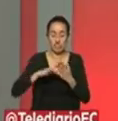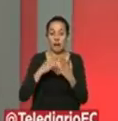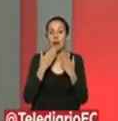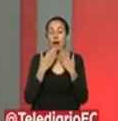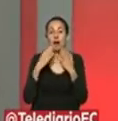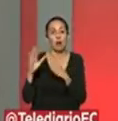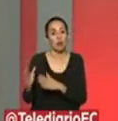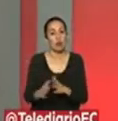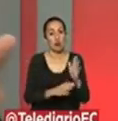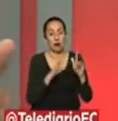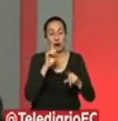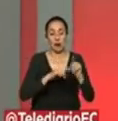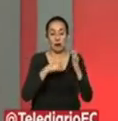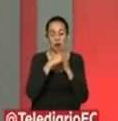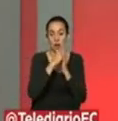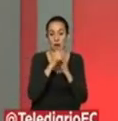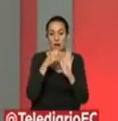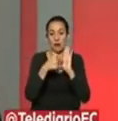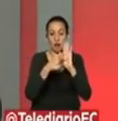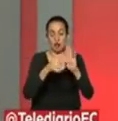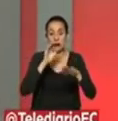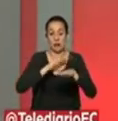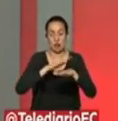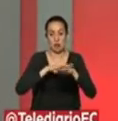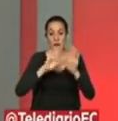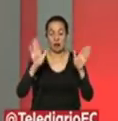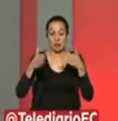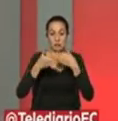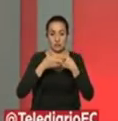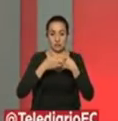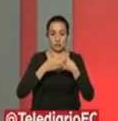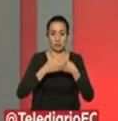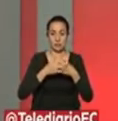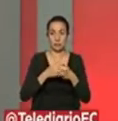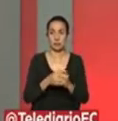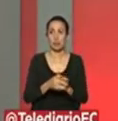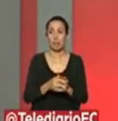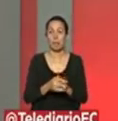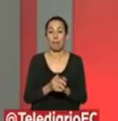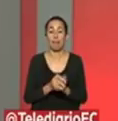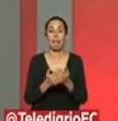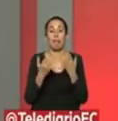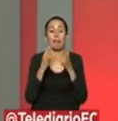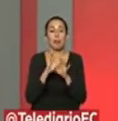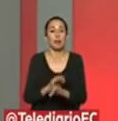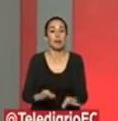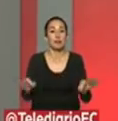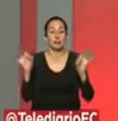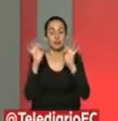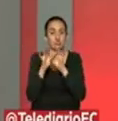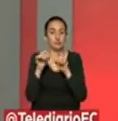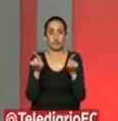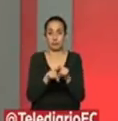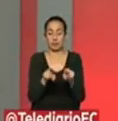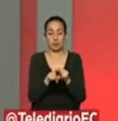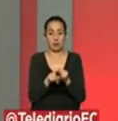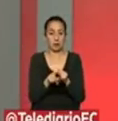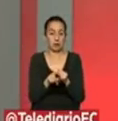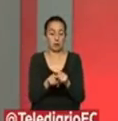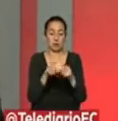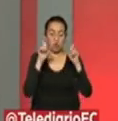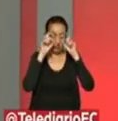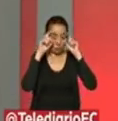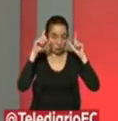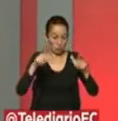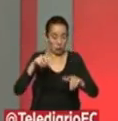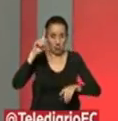cierto maquillaje a que un delito no lo parezca tanto. Hago esta pequeña analogía con todo respeto. Tenemos que calibrar los temas fiscalizatorios, que